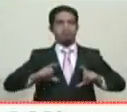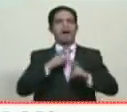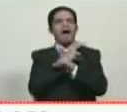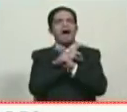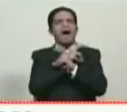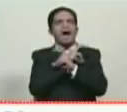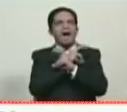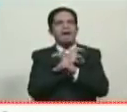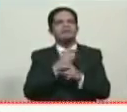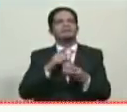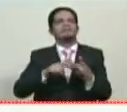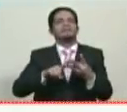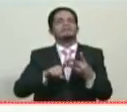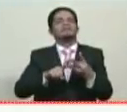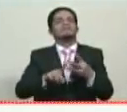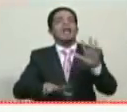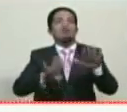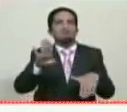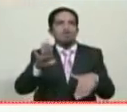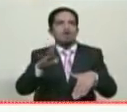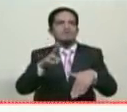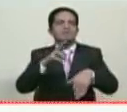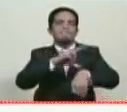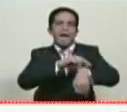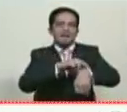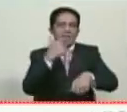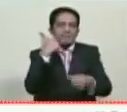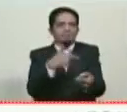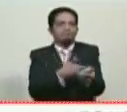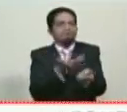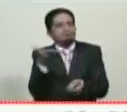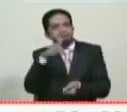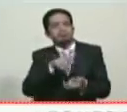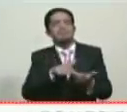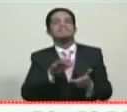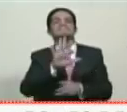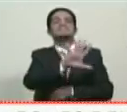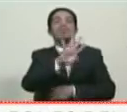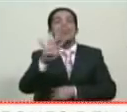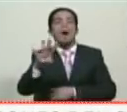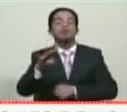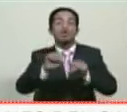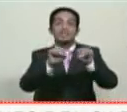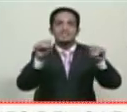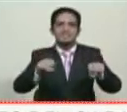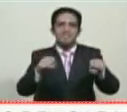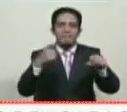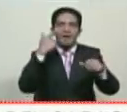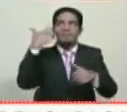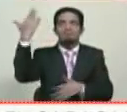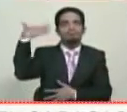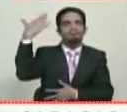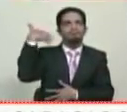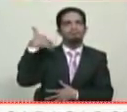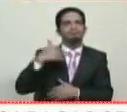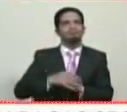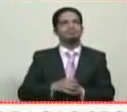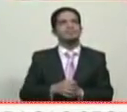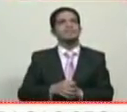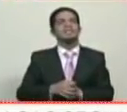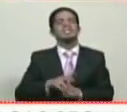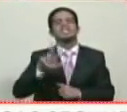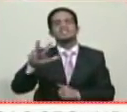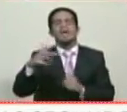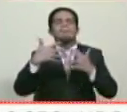14 máquinas de anestesia, 54 sistemas de ventilación, 54 máquinas de diálisis, 3 plantas